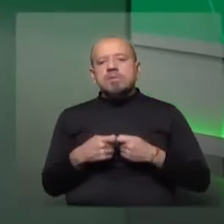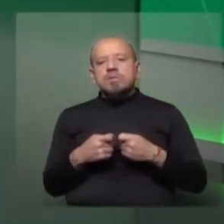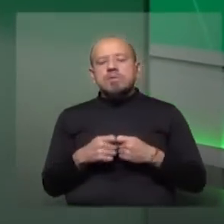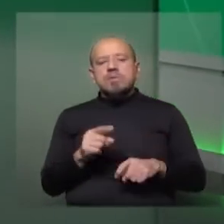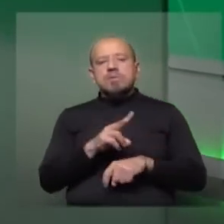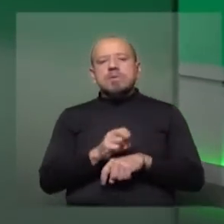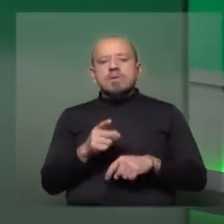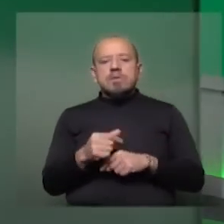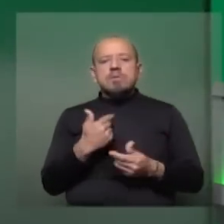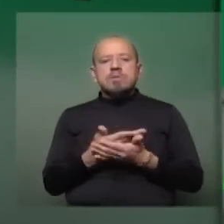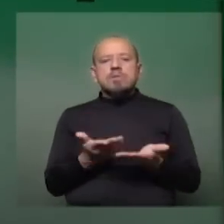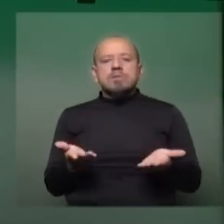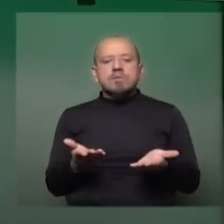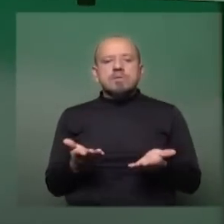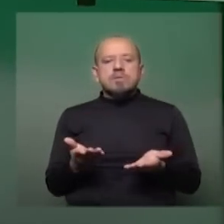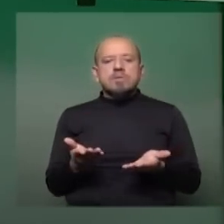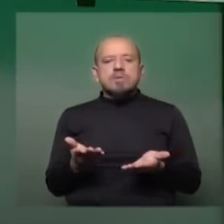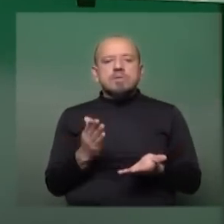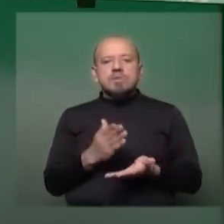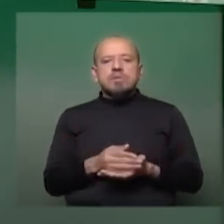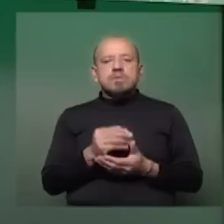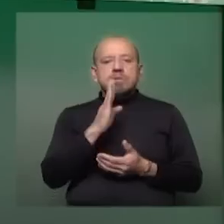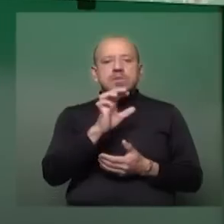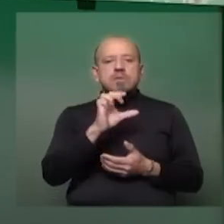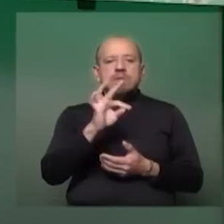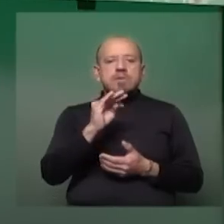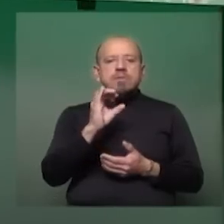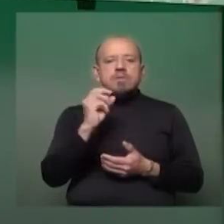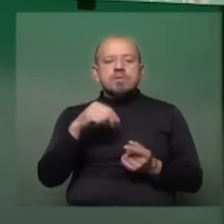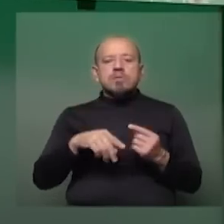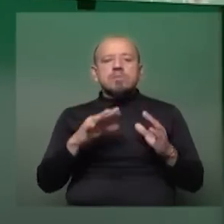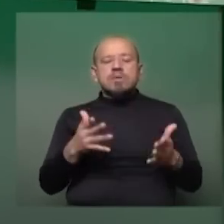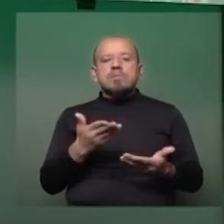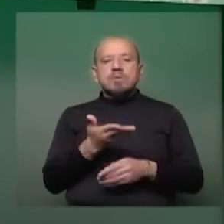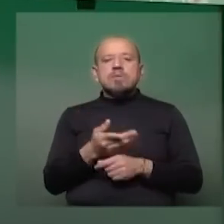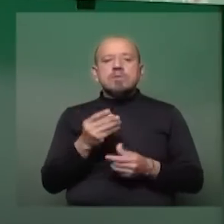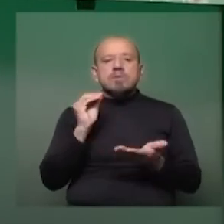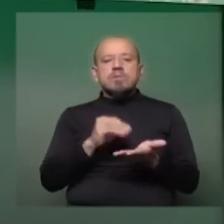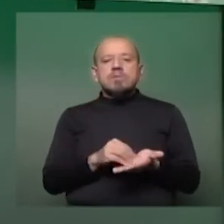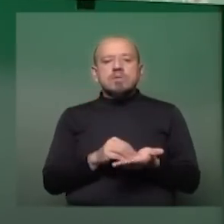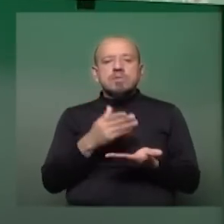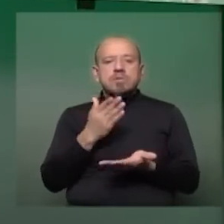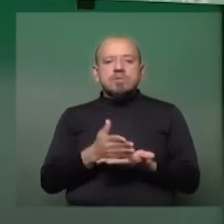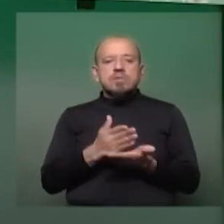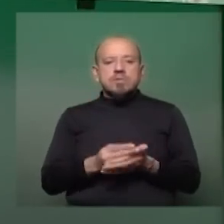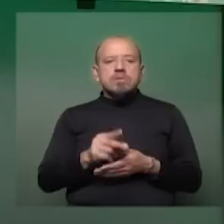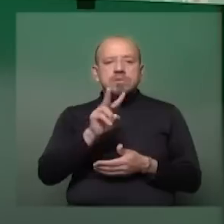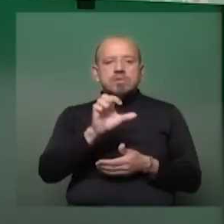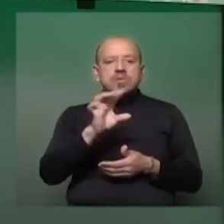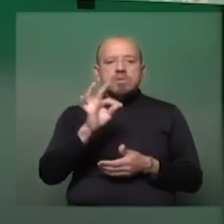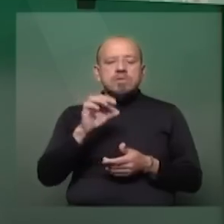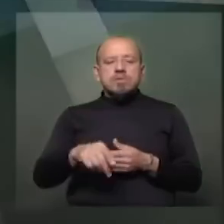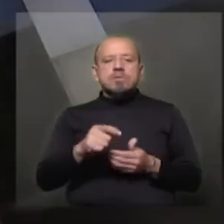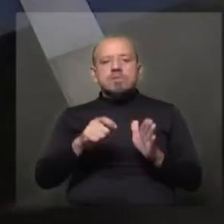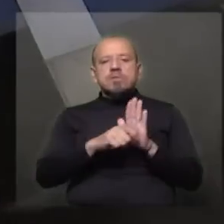presentará un derecho de petición ante la presidencia de la república para solicitar que aplique su derecho a veto contra el